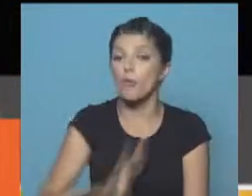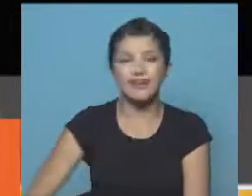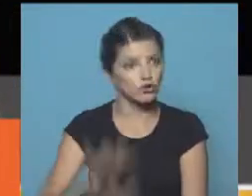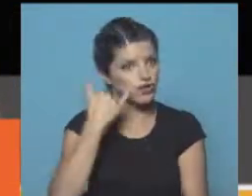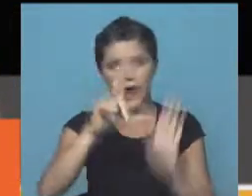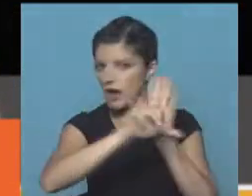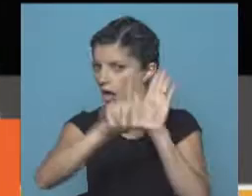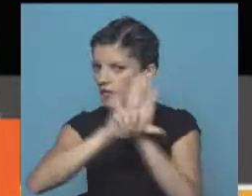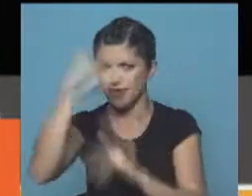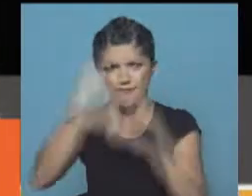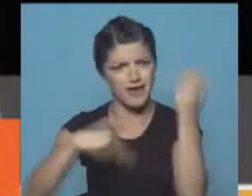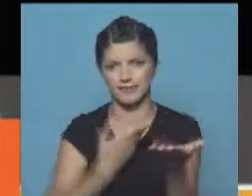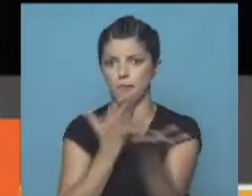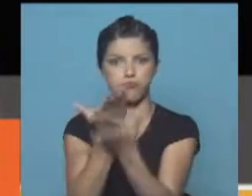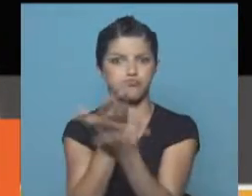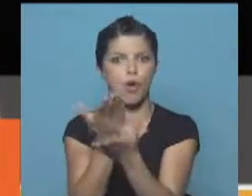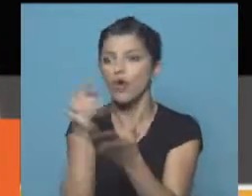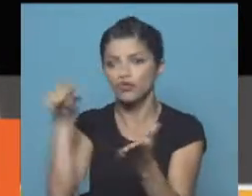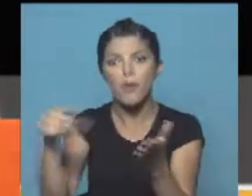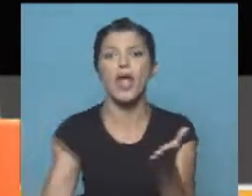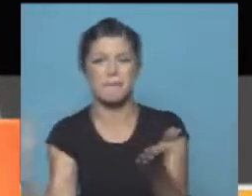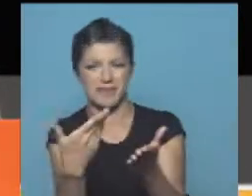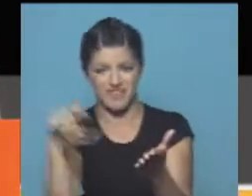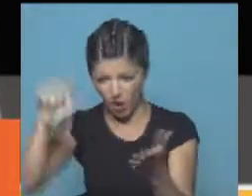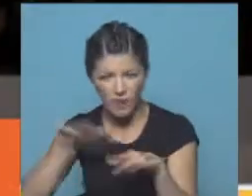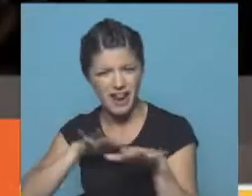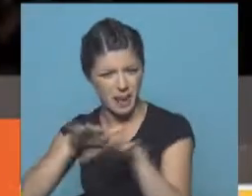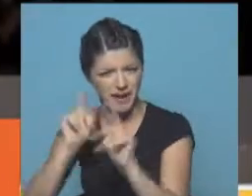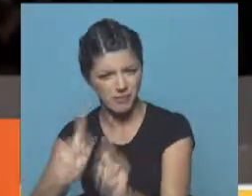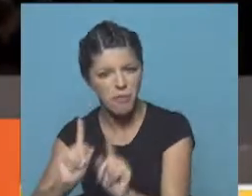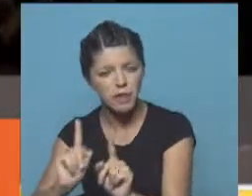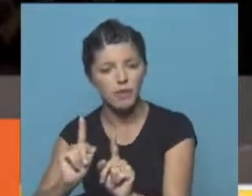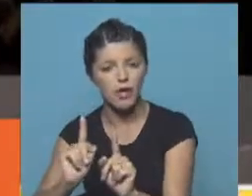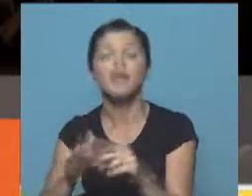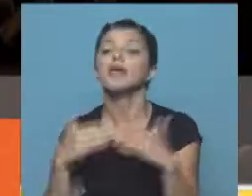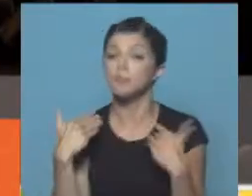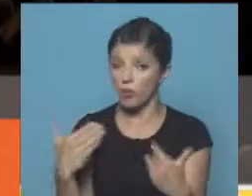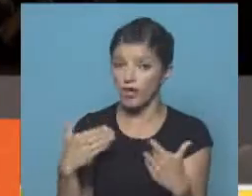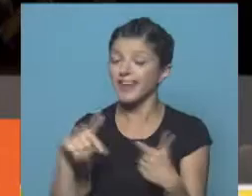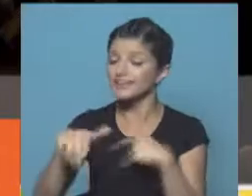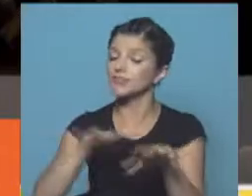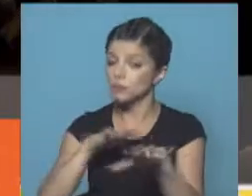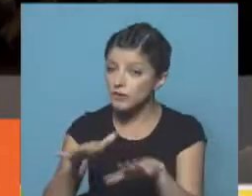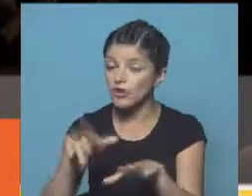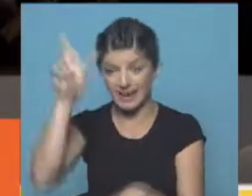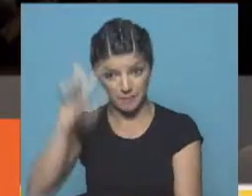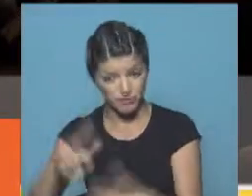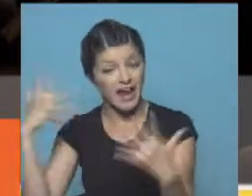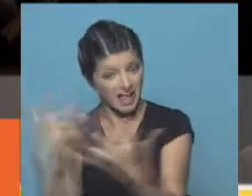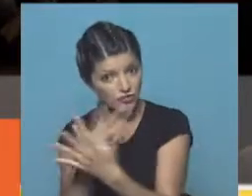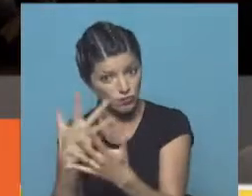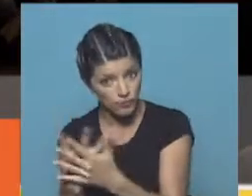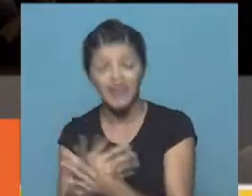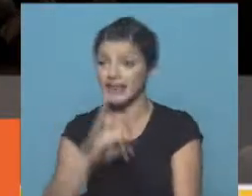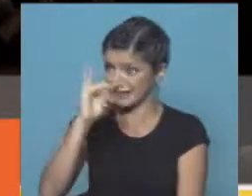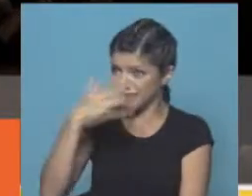leyes que tienen que ver con este reclamo, lo ha hecho previamente para poder responder a esta situación de las víctimas que efectivamente durante